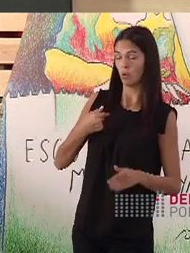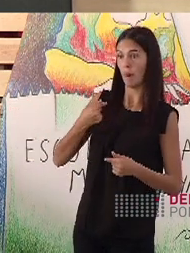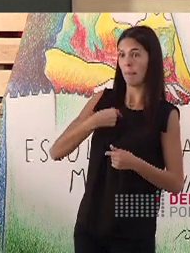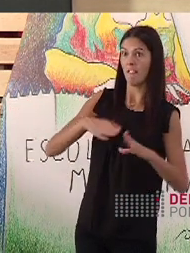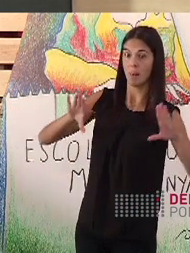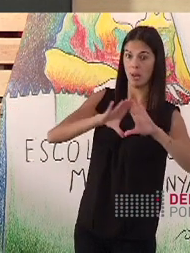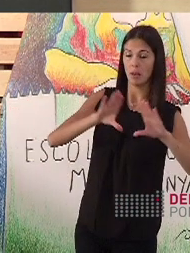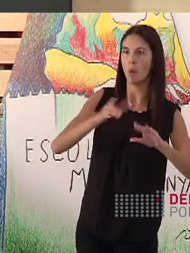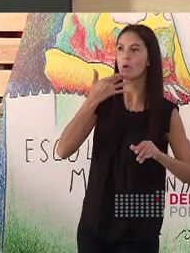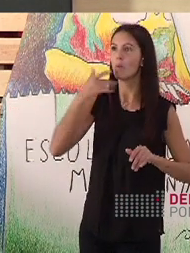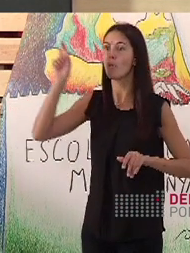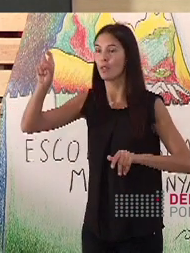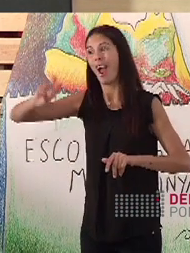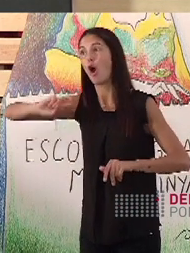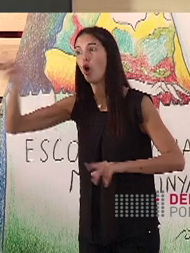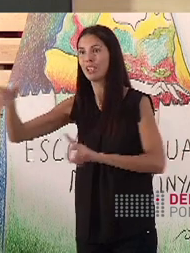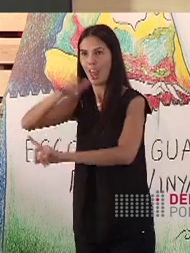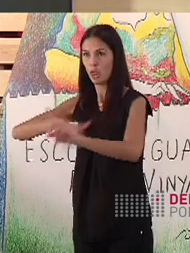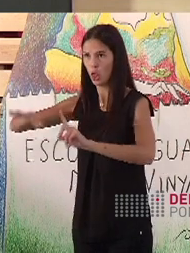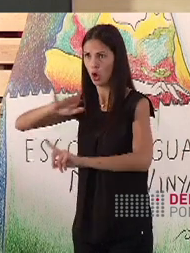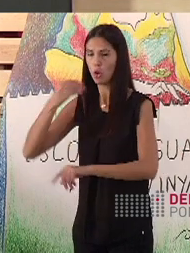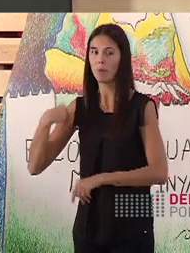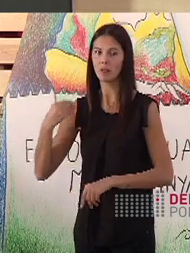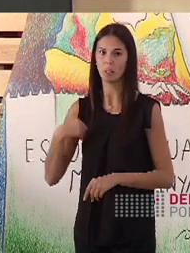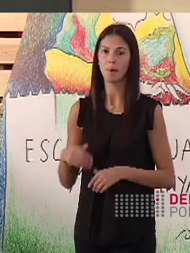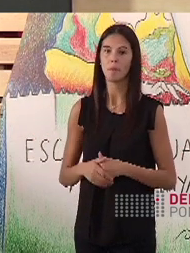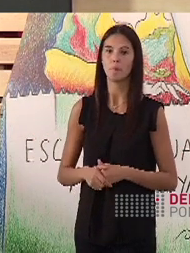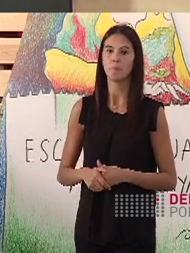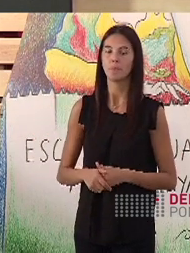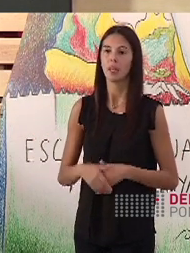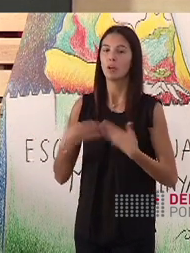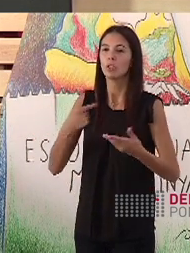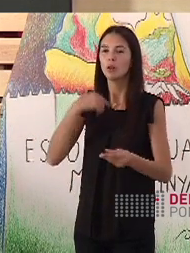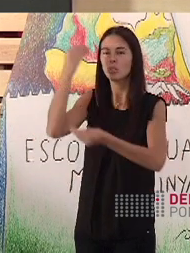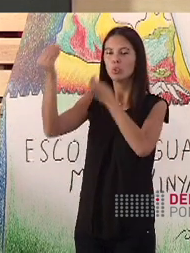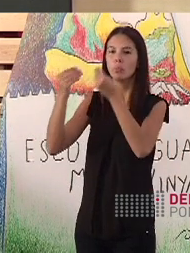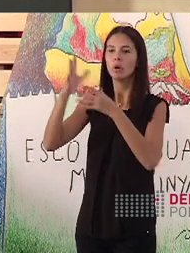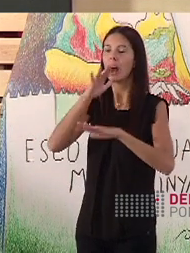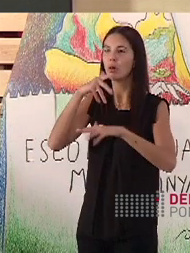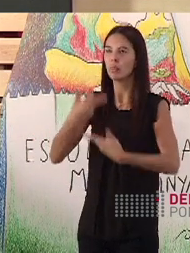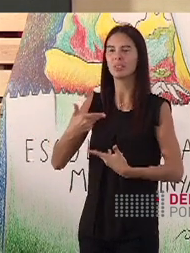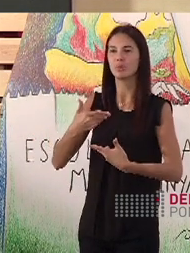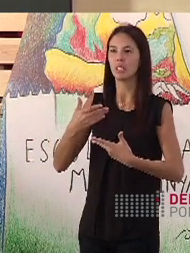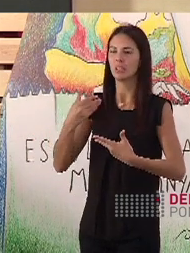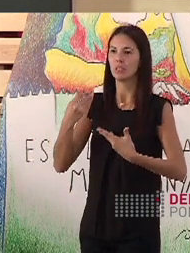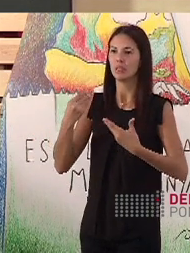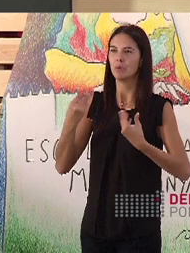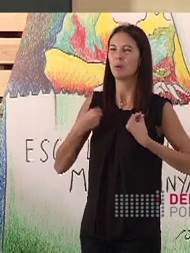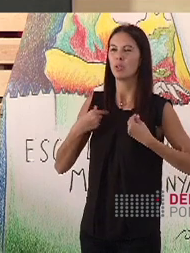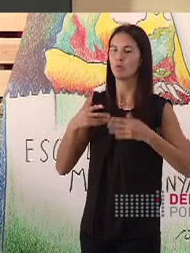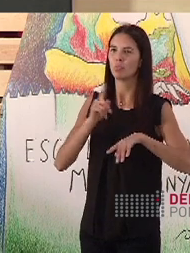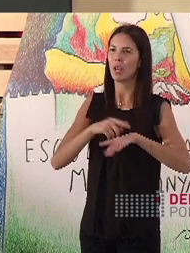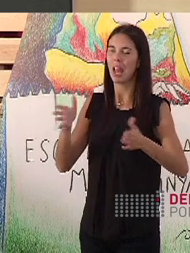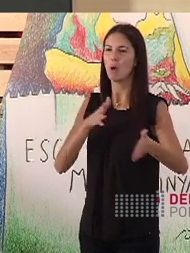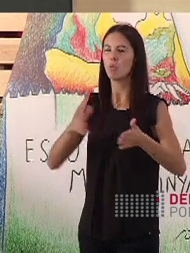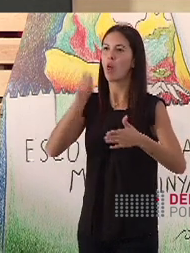imagínate a otras profes que tienen alrededor, ¿no? Entonces, yo creo que estamos viviendo un momento durísimo, como habéis señalado,